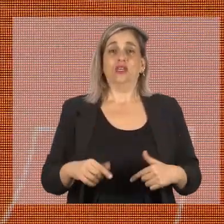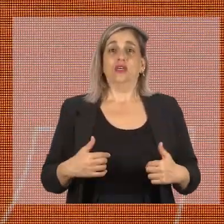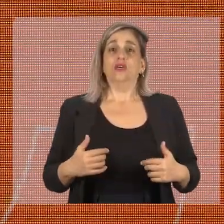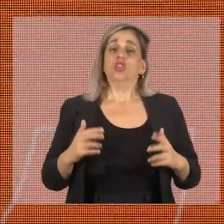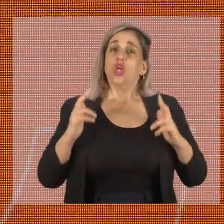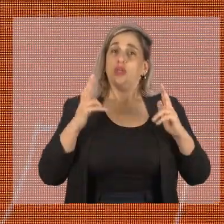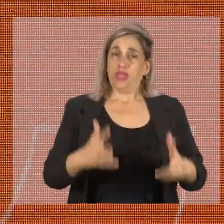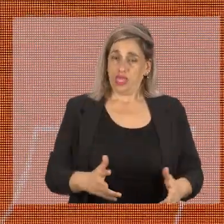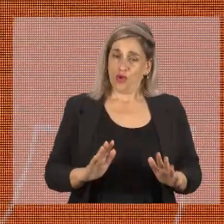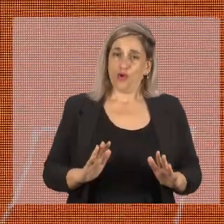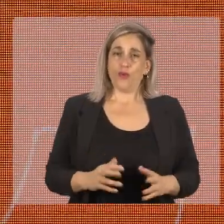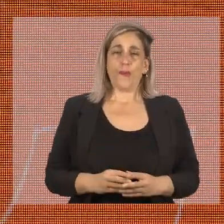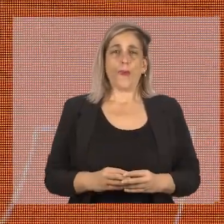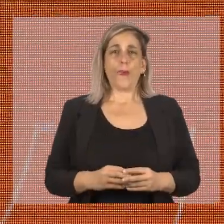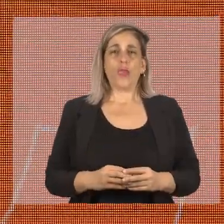Yo apelaría,